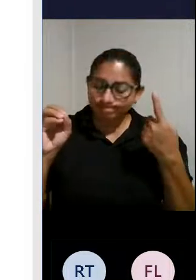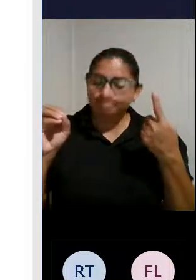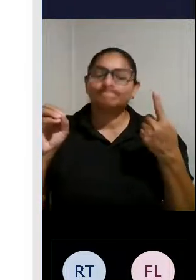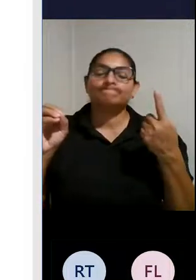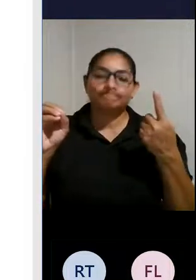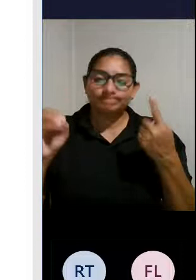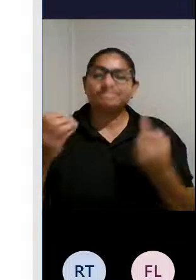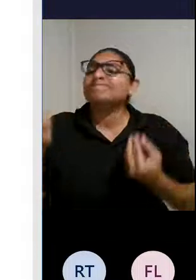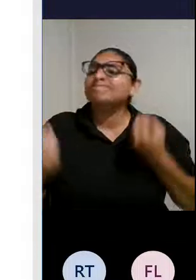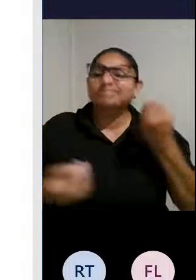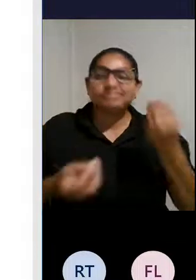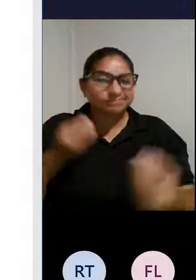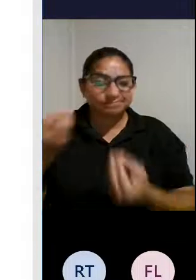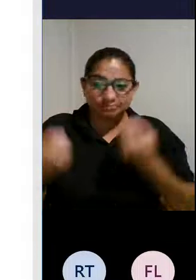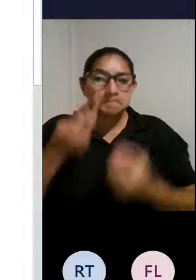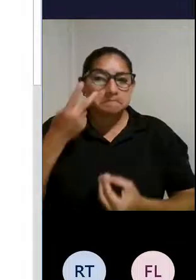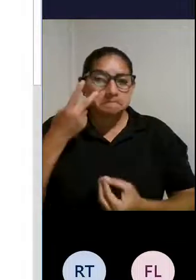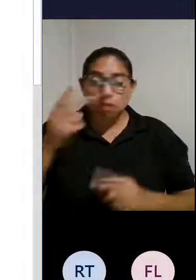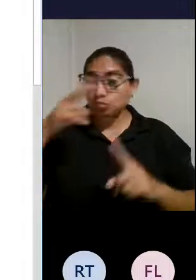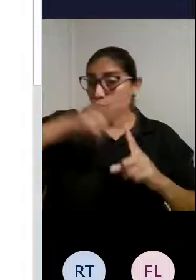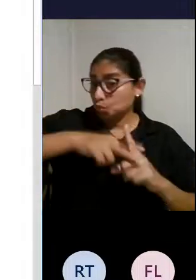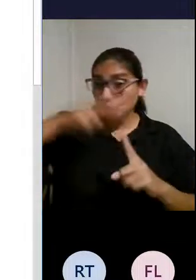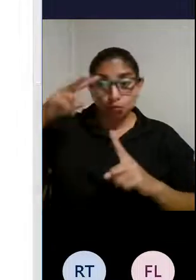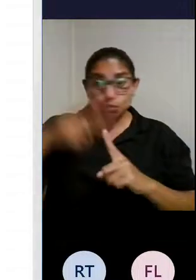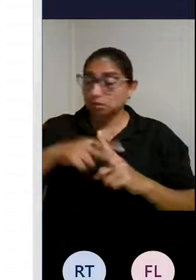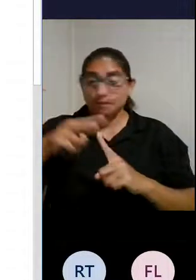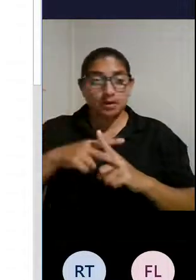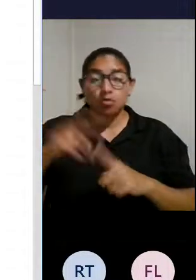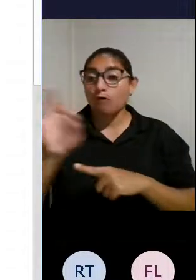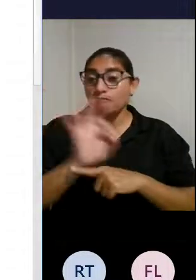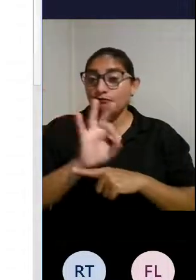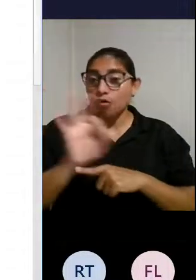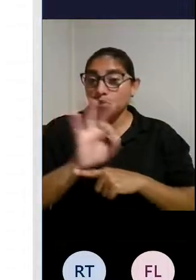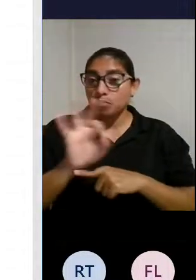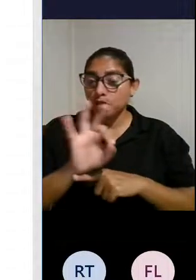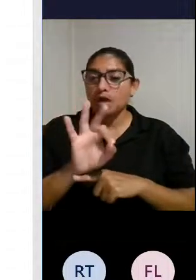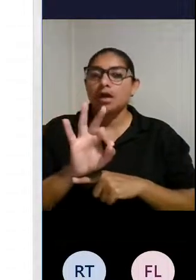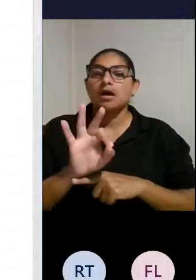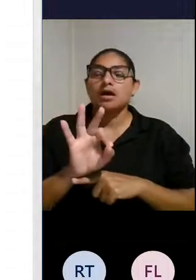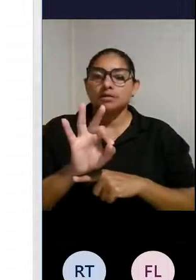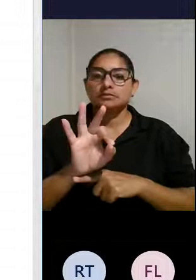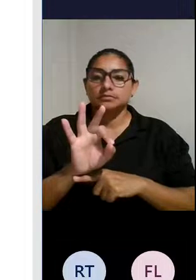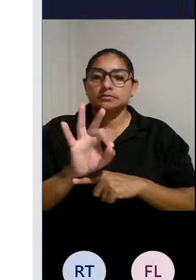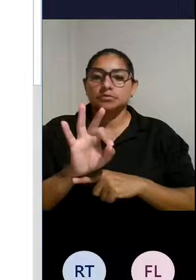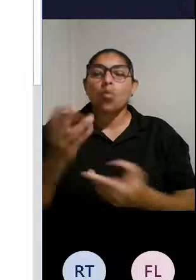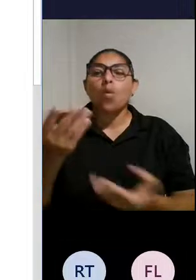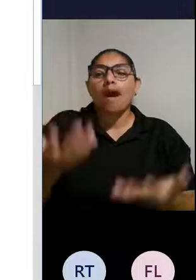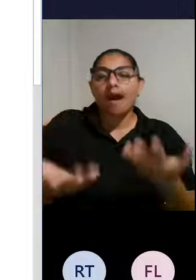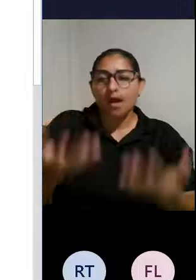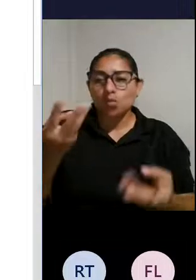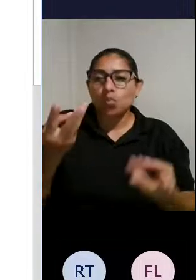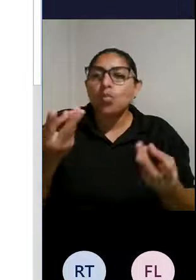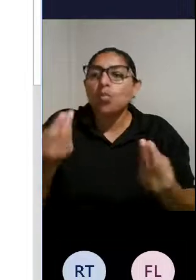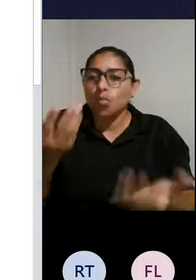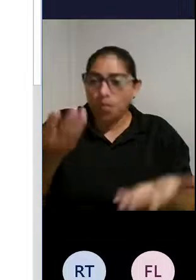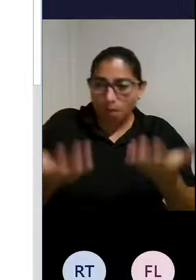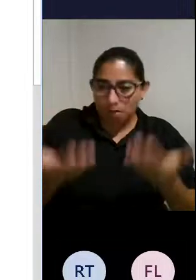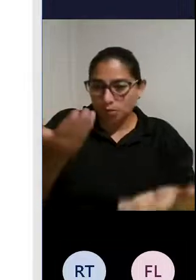estamos haciendo, y vean que no estamos aplicando pues la fórmula como tal, sino que estamos haciéndolo